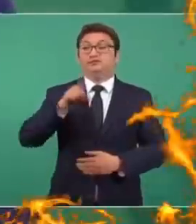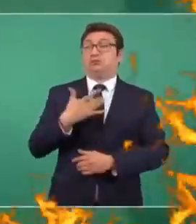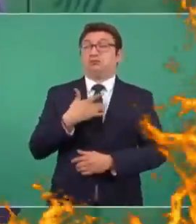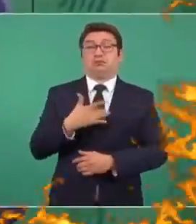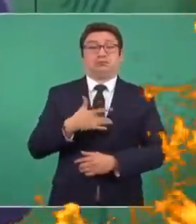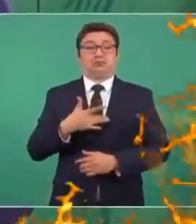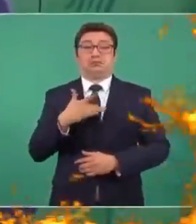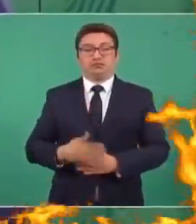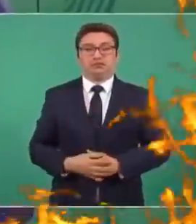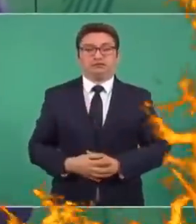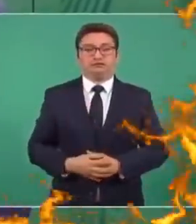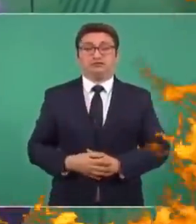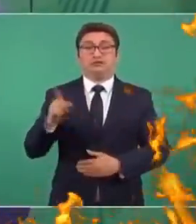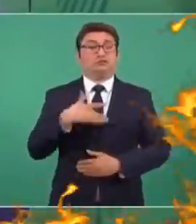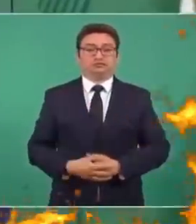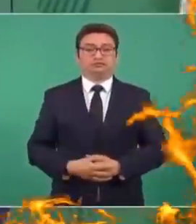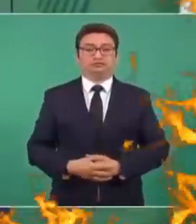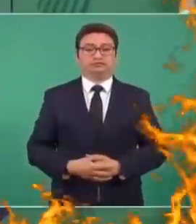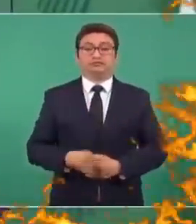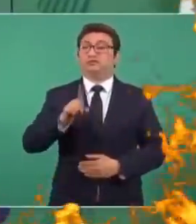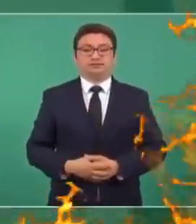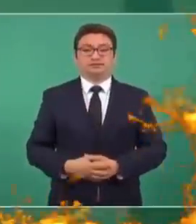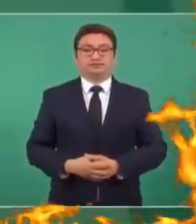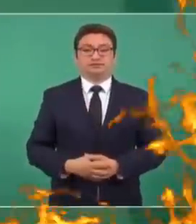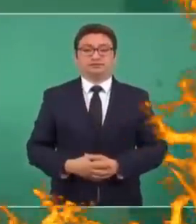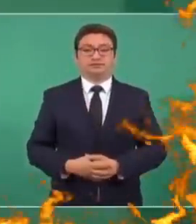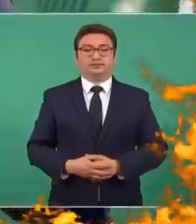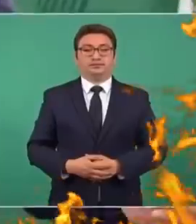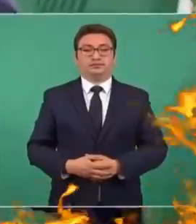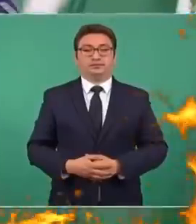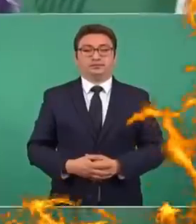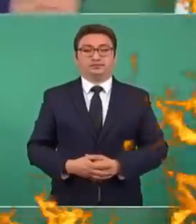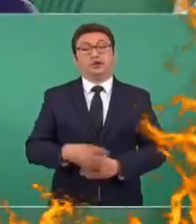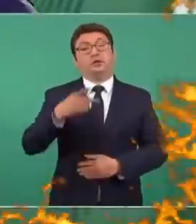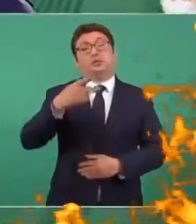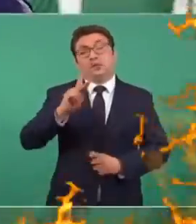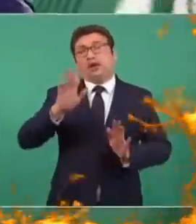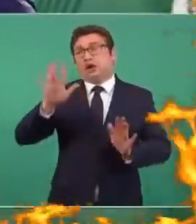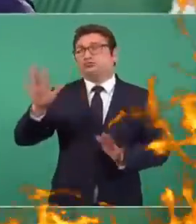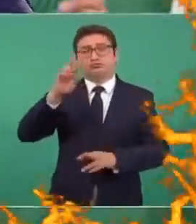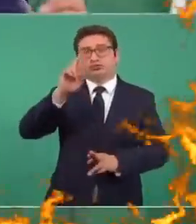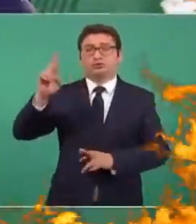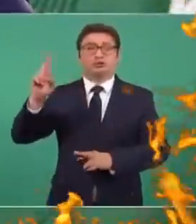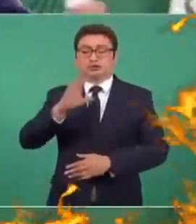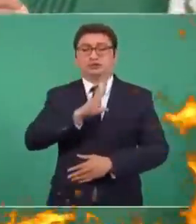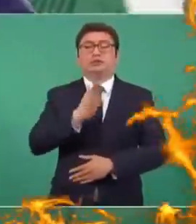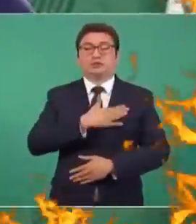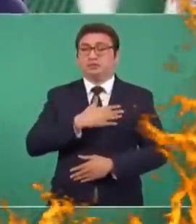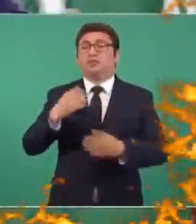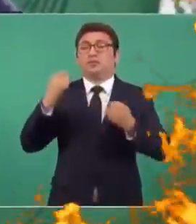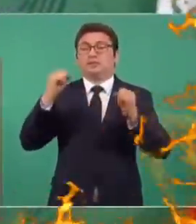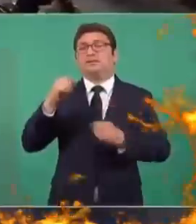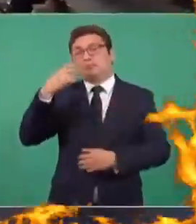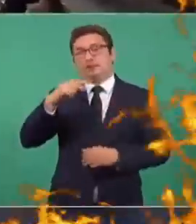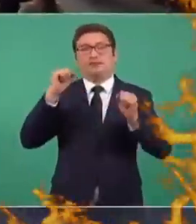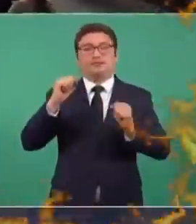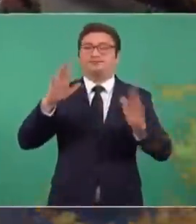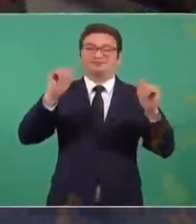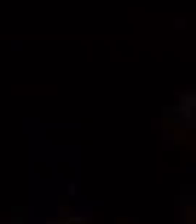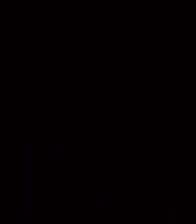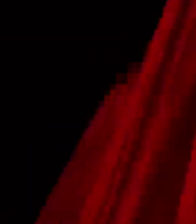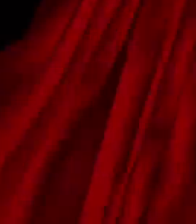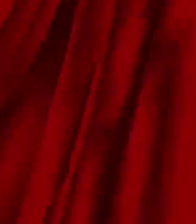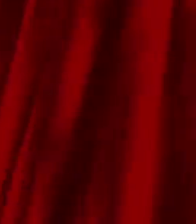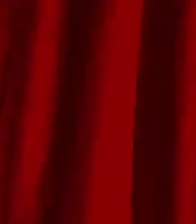arrogancia, ínfulas de superioridad. No saben ser humildes, pero de todas maneras los respetamos mucho y que viva España y que viva México. Adiós.